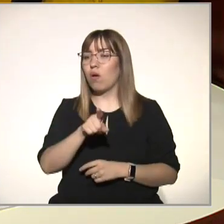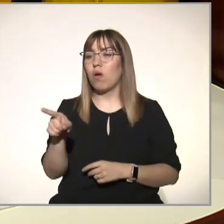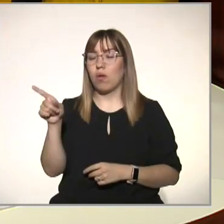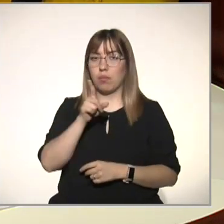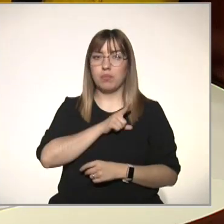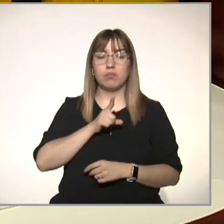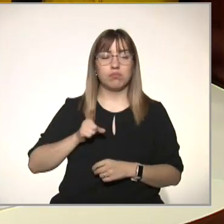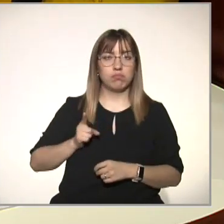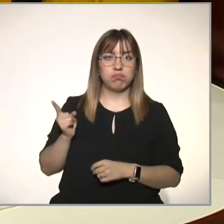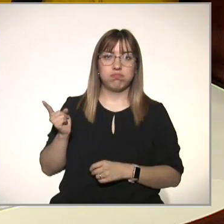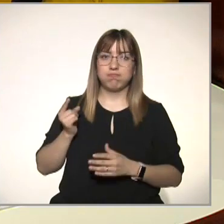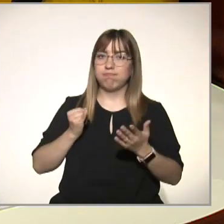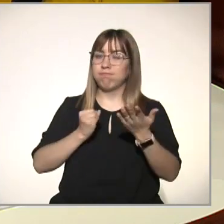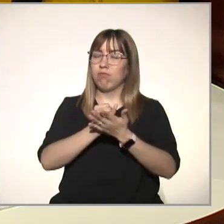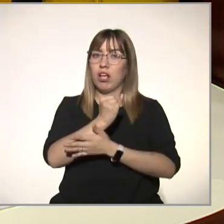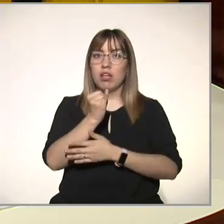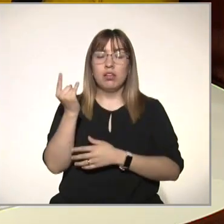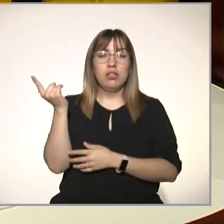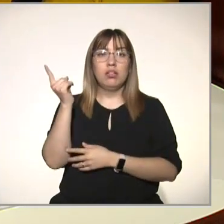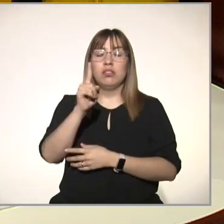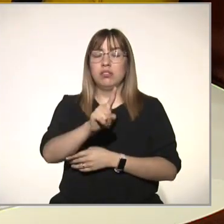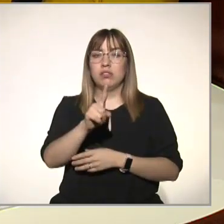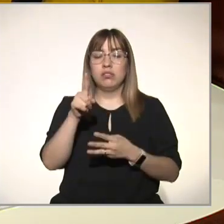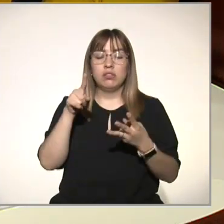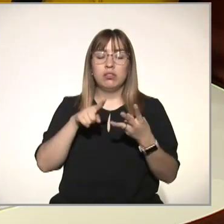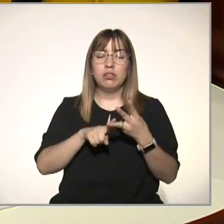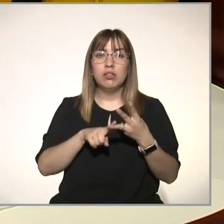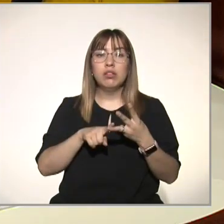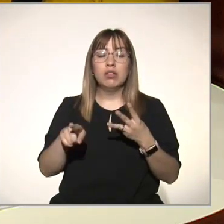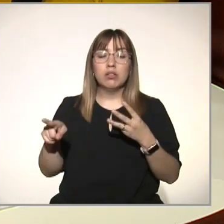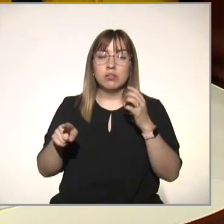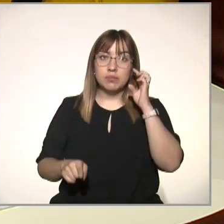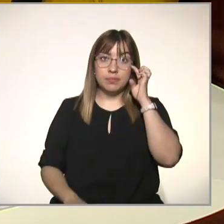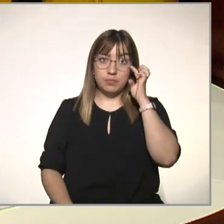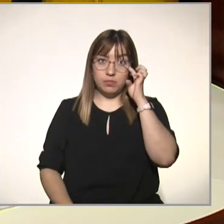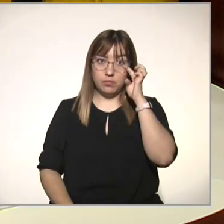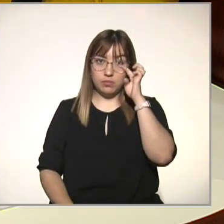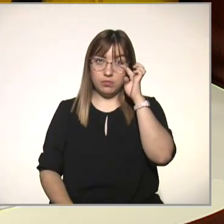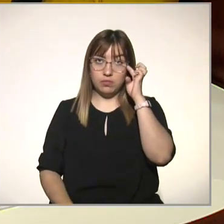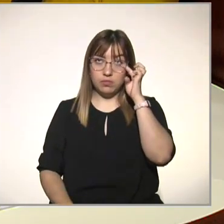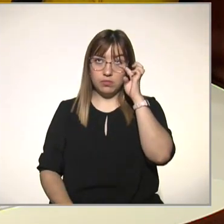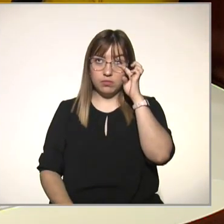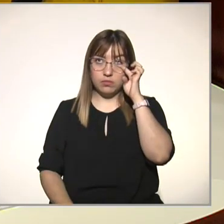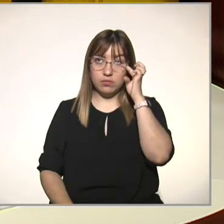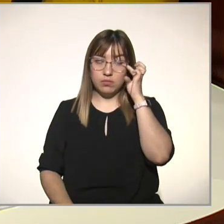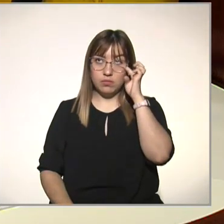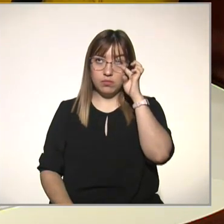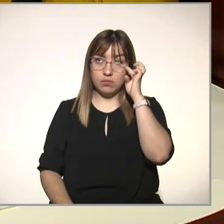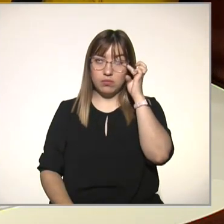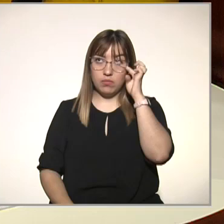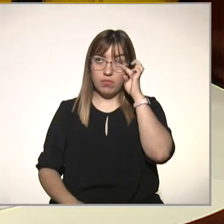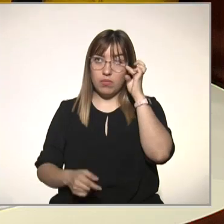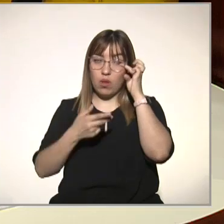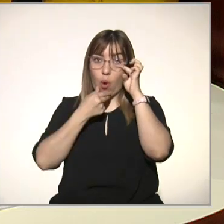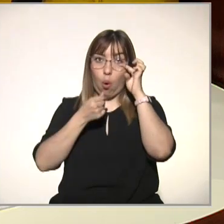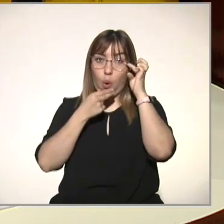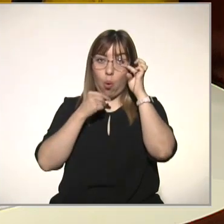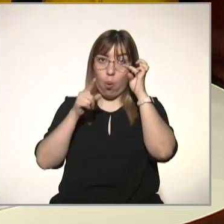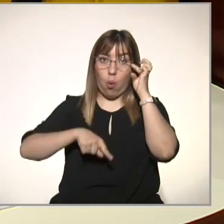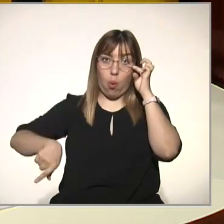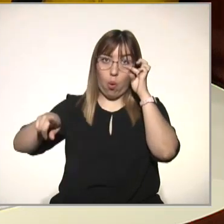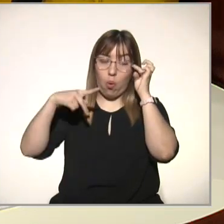decisiones, el hombre es el que se aparta de la familia o de las emociones o demás, uh-huh, y